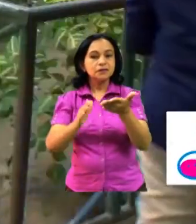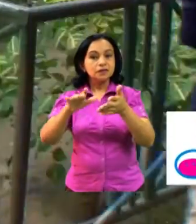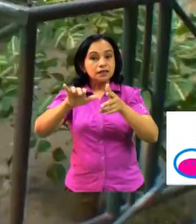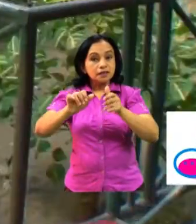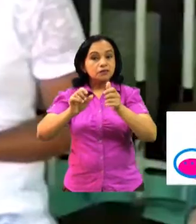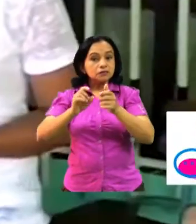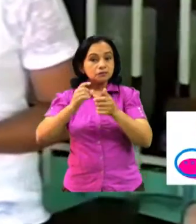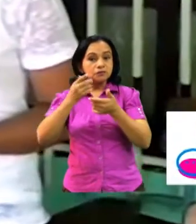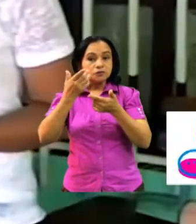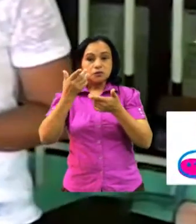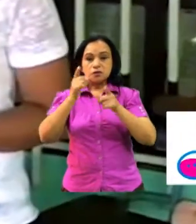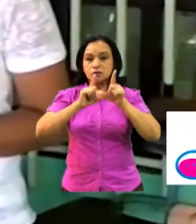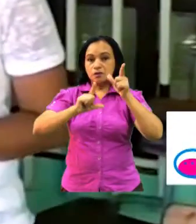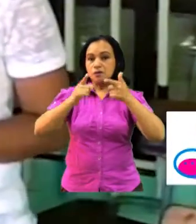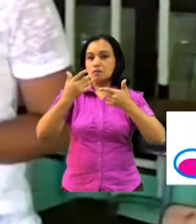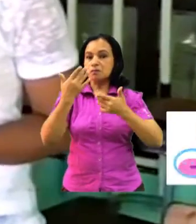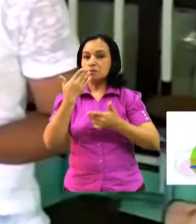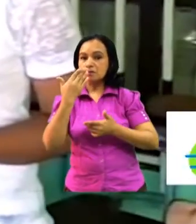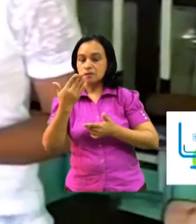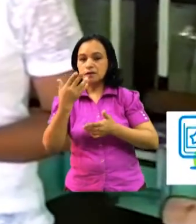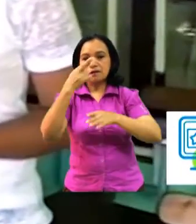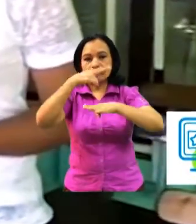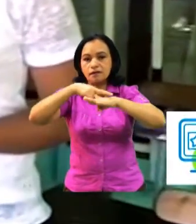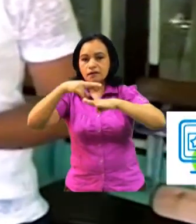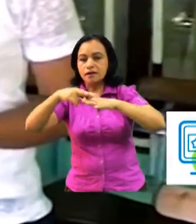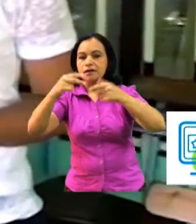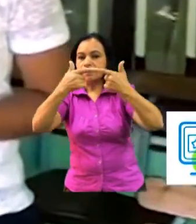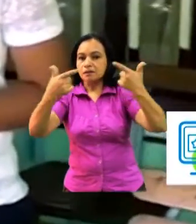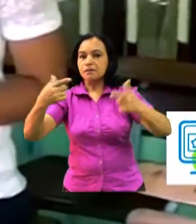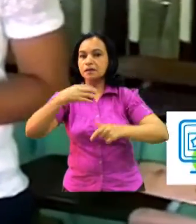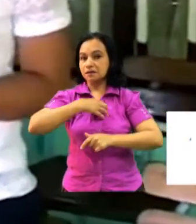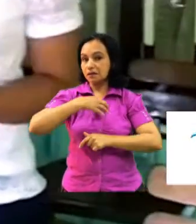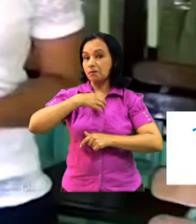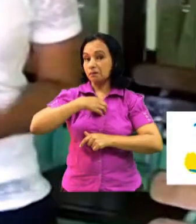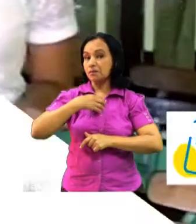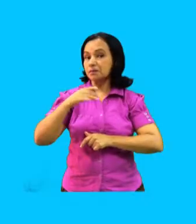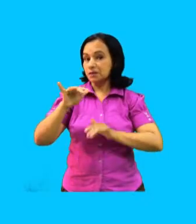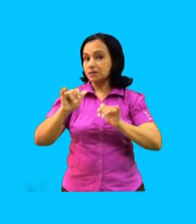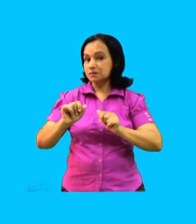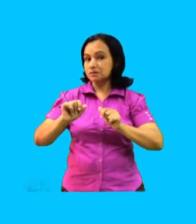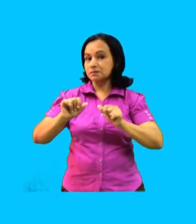nacido una lengua madura con sus propias reglas y gramática.